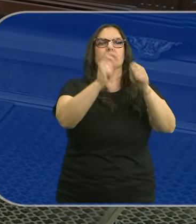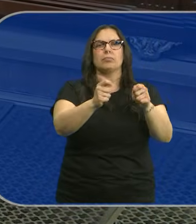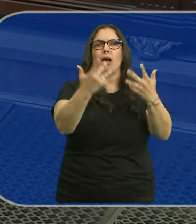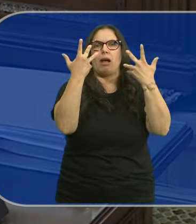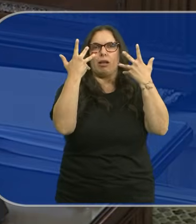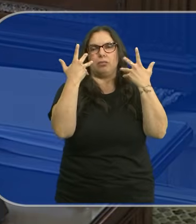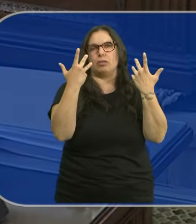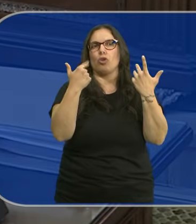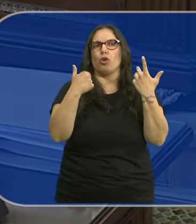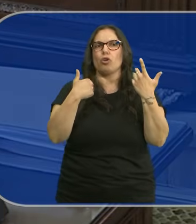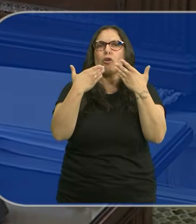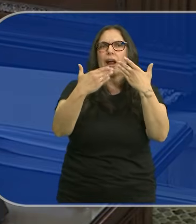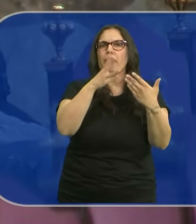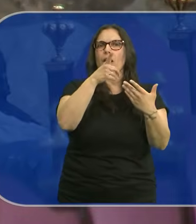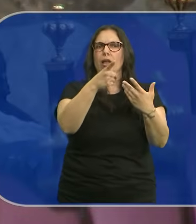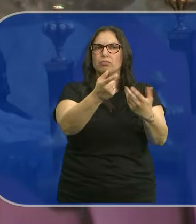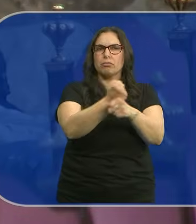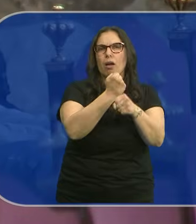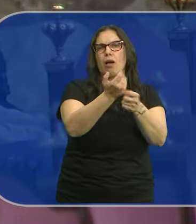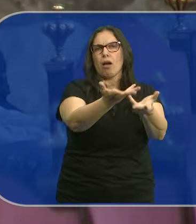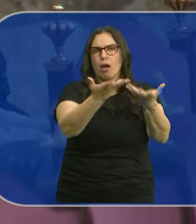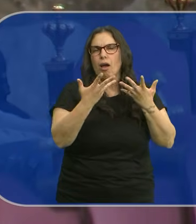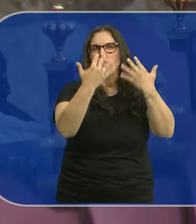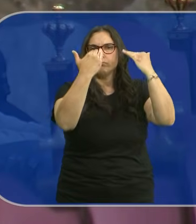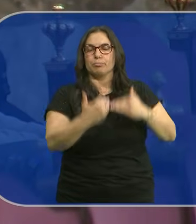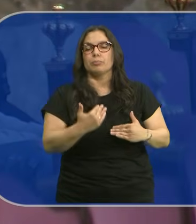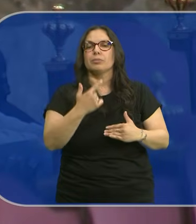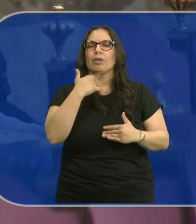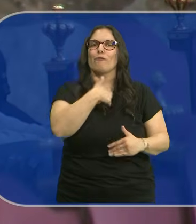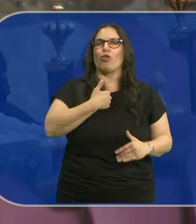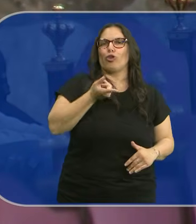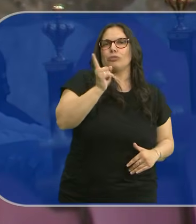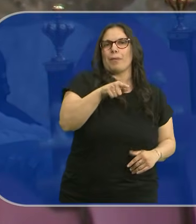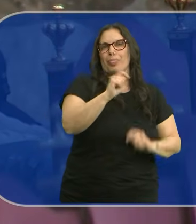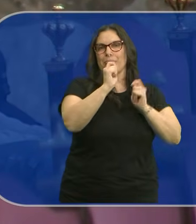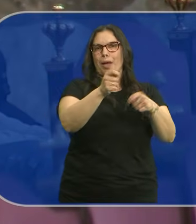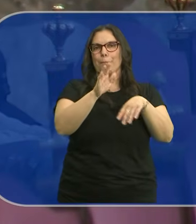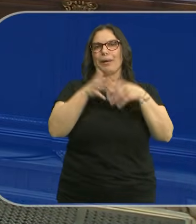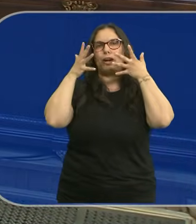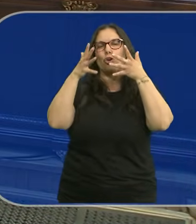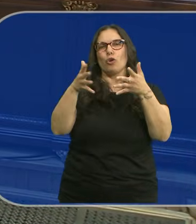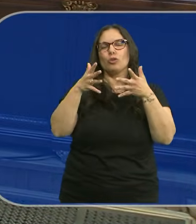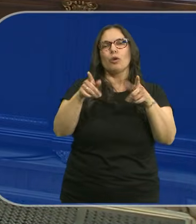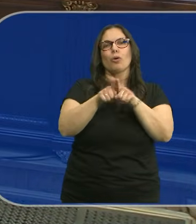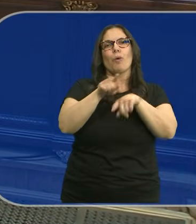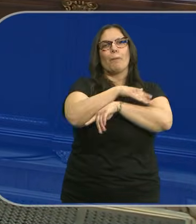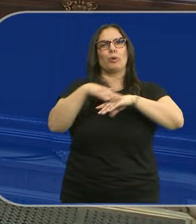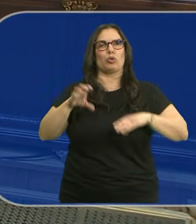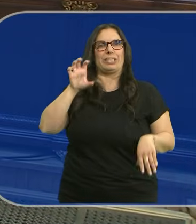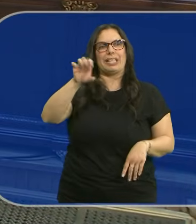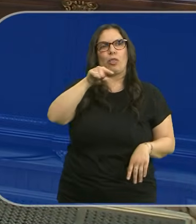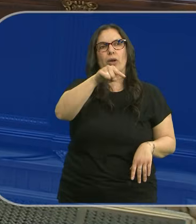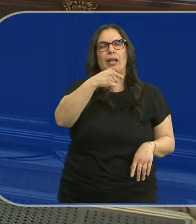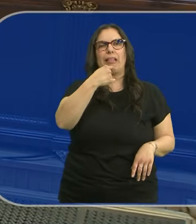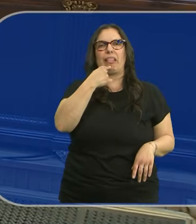este tiempo de entrega y lealtad. Pero no fue el único cargo que le otorgó, porque Koldo fue designado para el Consejo de Puertos del Estado, nombramiento al que